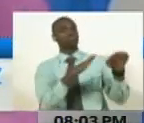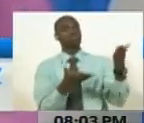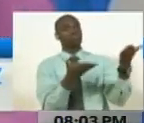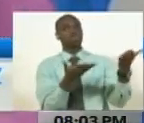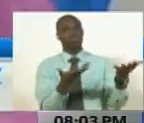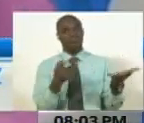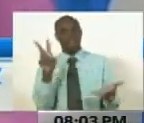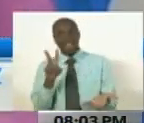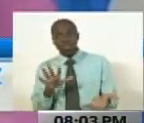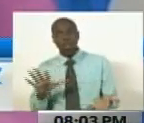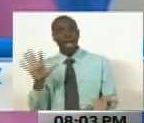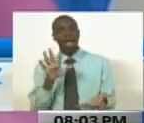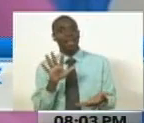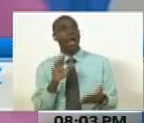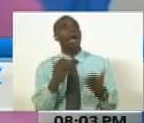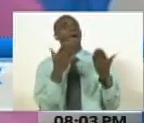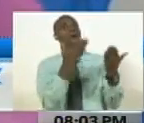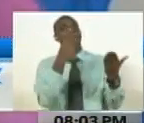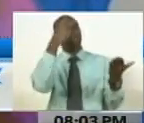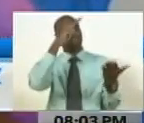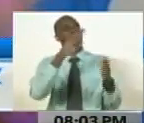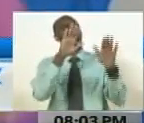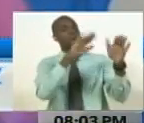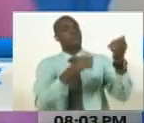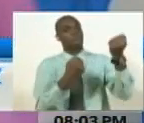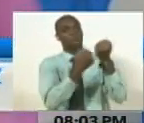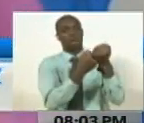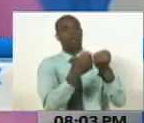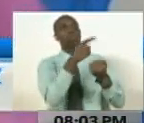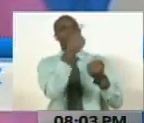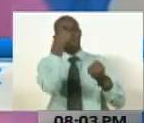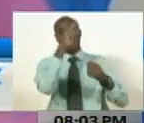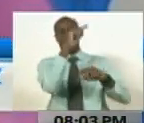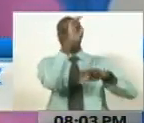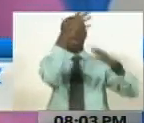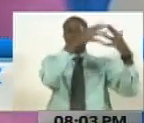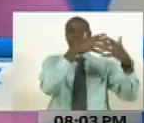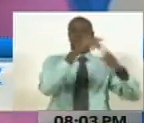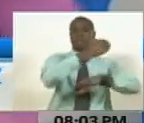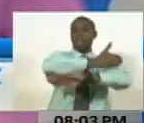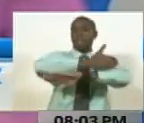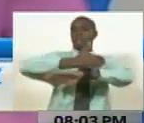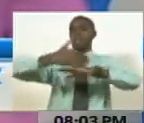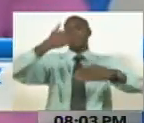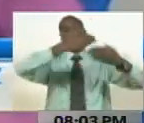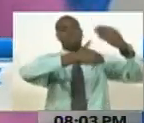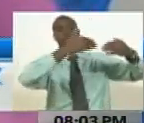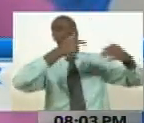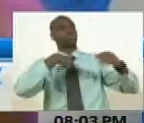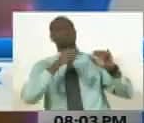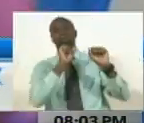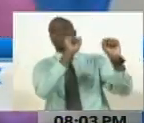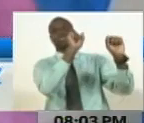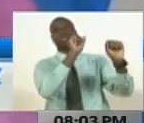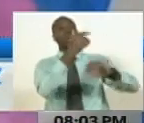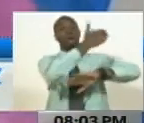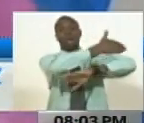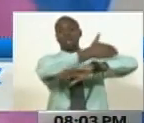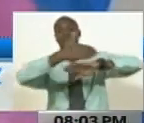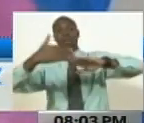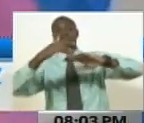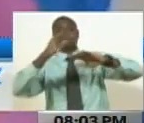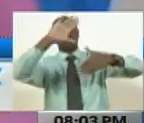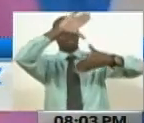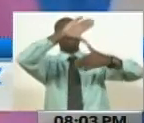de Venezuela al pueblo de México, rechazando el muro, que muro no solamente para México, sino para toda